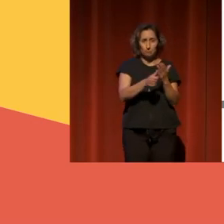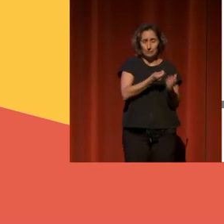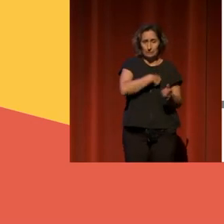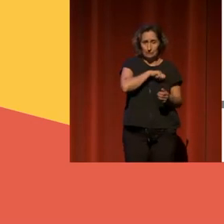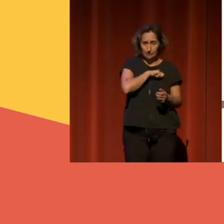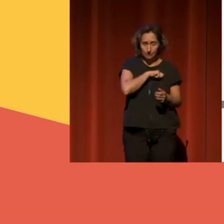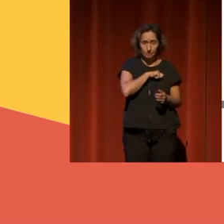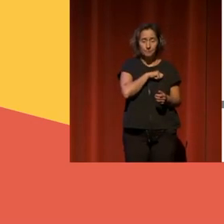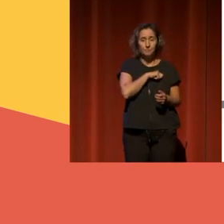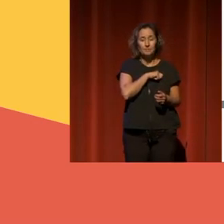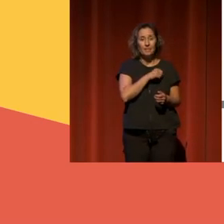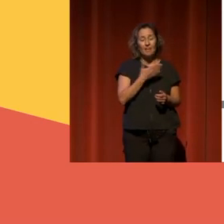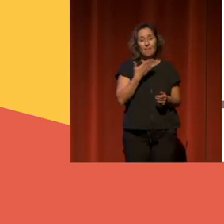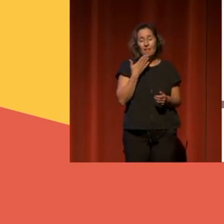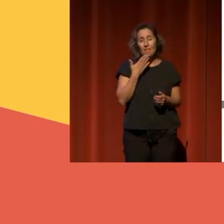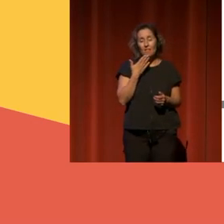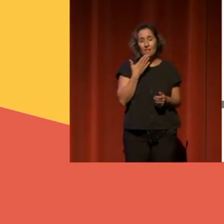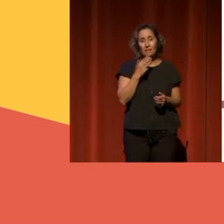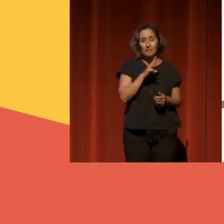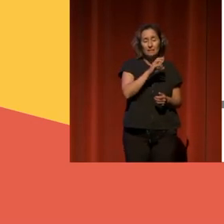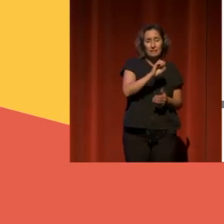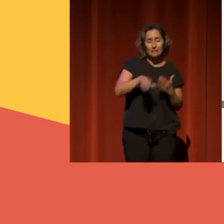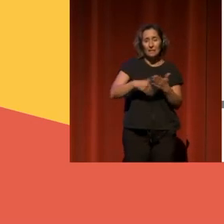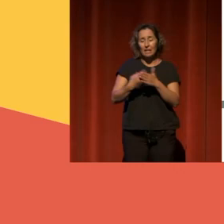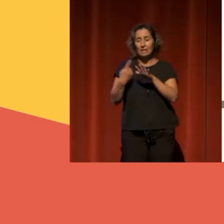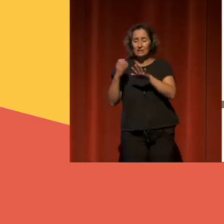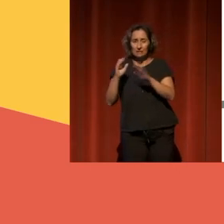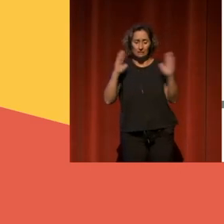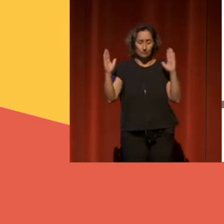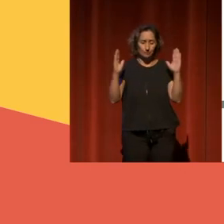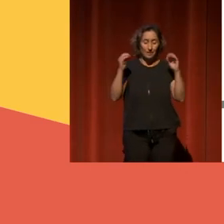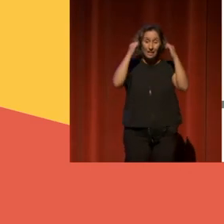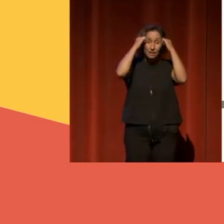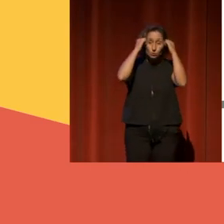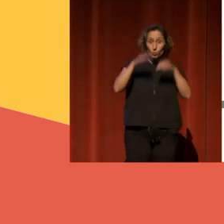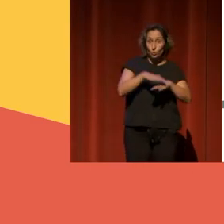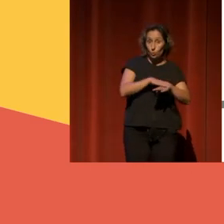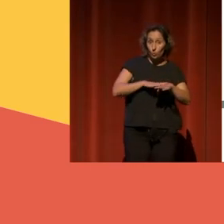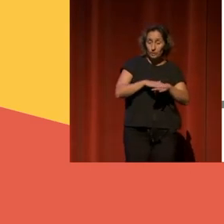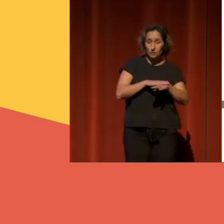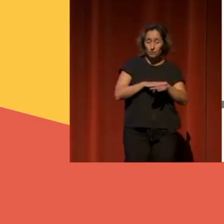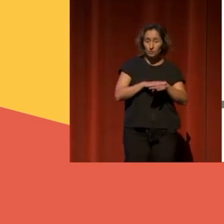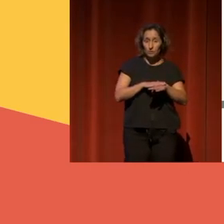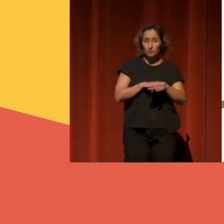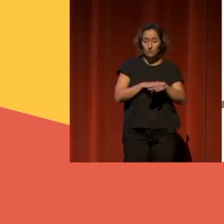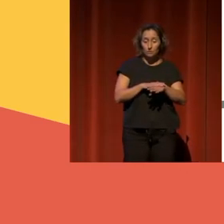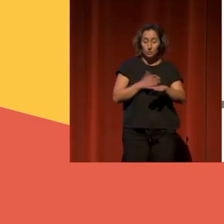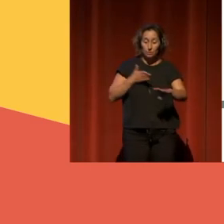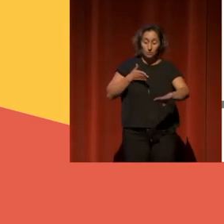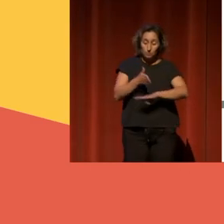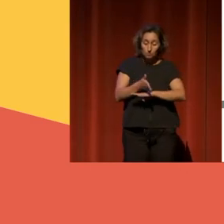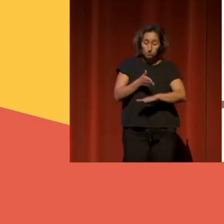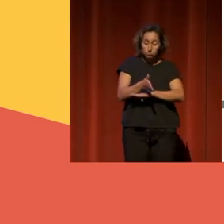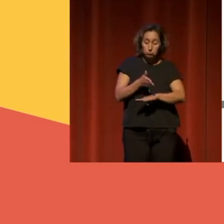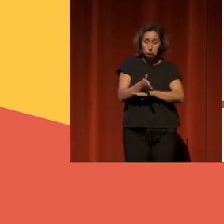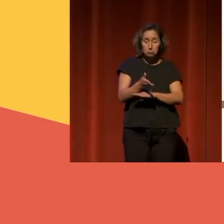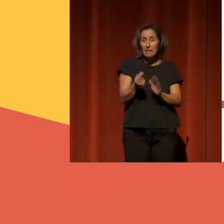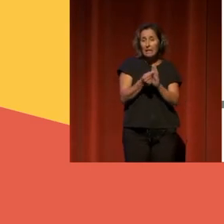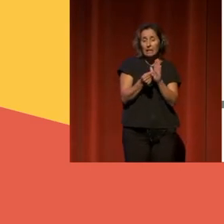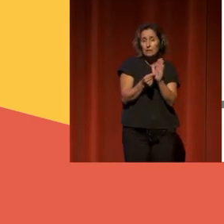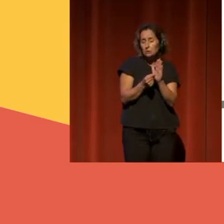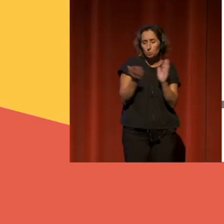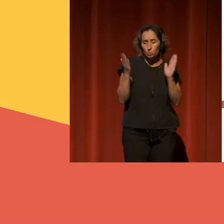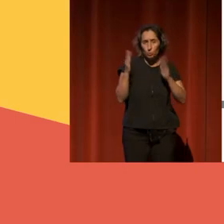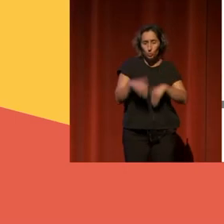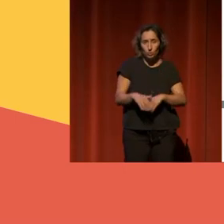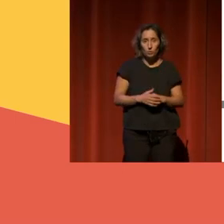casi todas, y la edad comprendida es entre 30 y 60 años con estudios básicos. La asistencia a los clubs carecen de requisitos, se